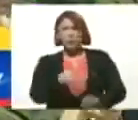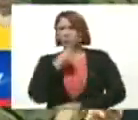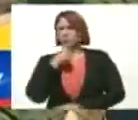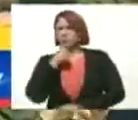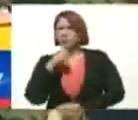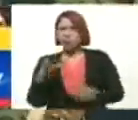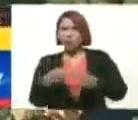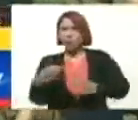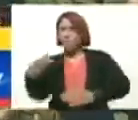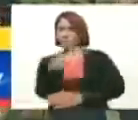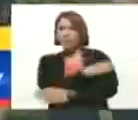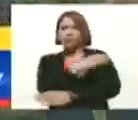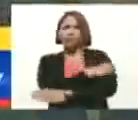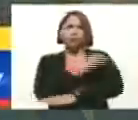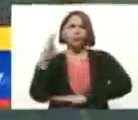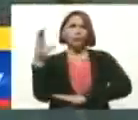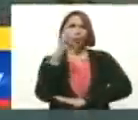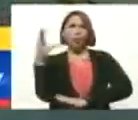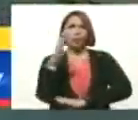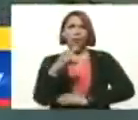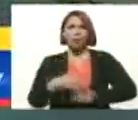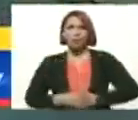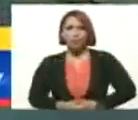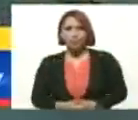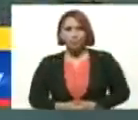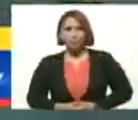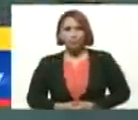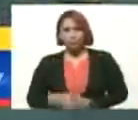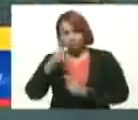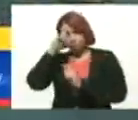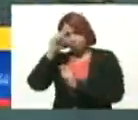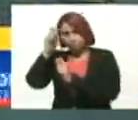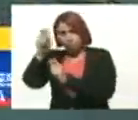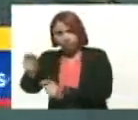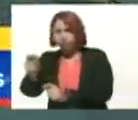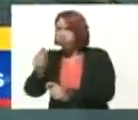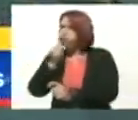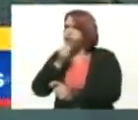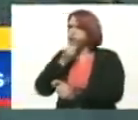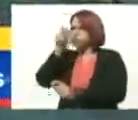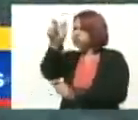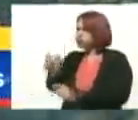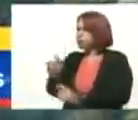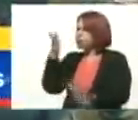oligarquía colombiana. He encargado de esa comisión